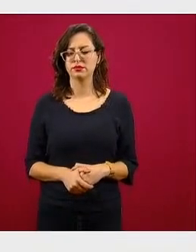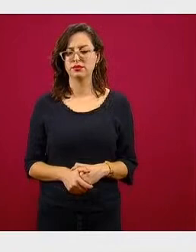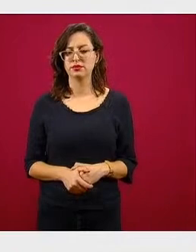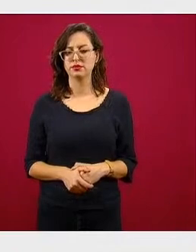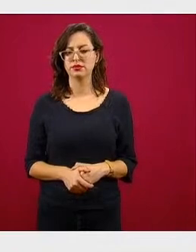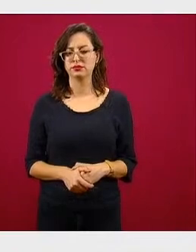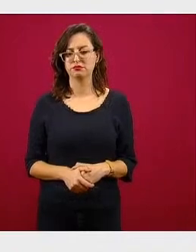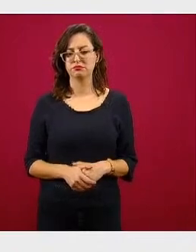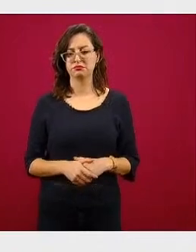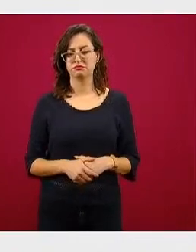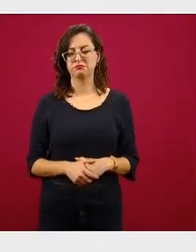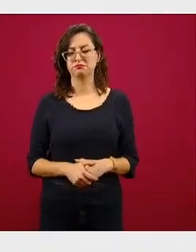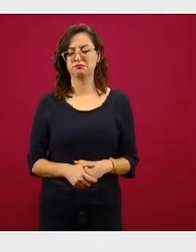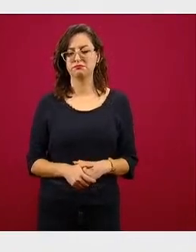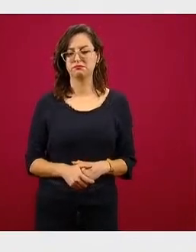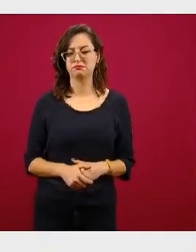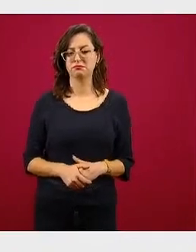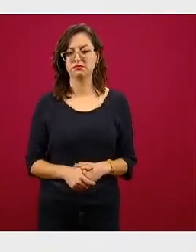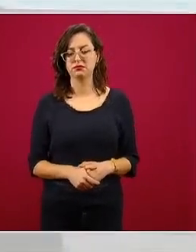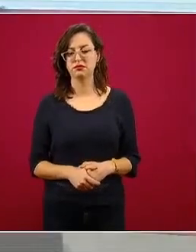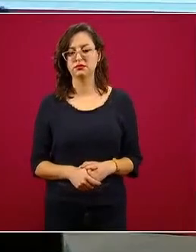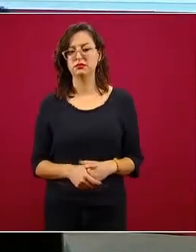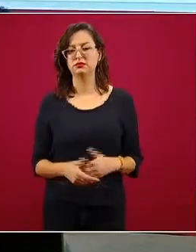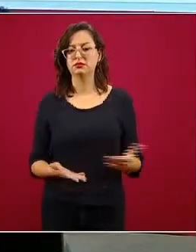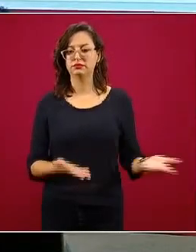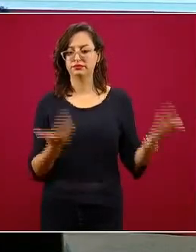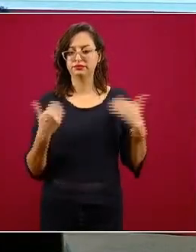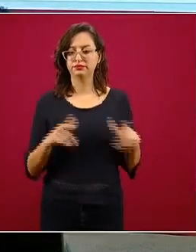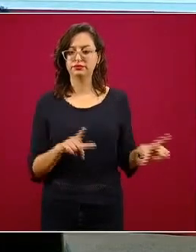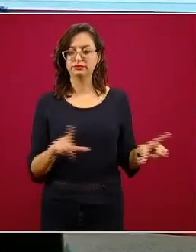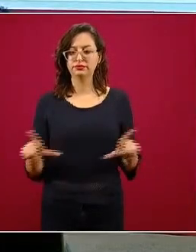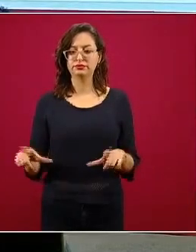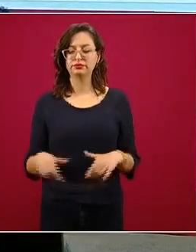La animación que habíamos presentado ayer. La siguiente.